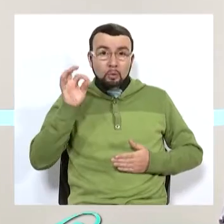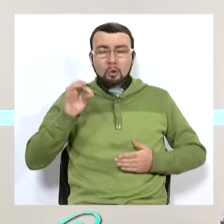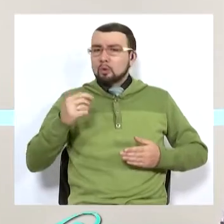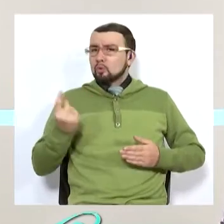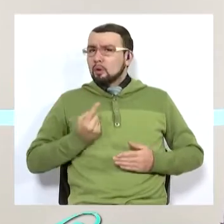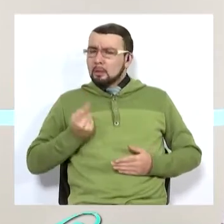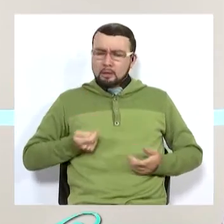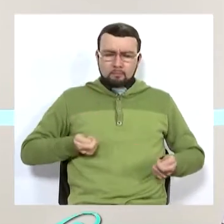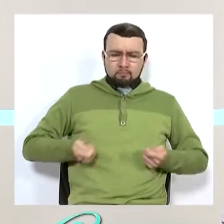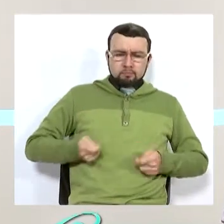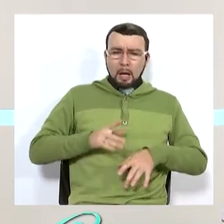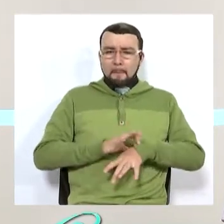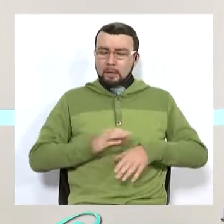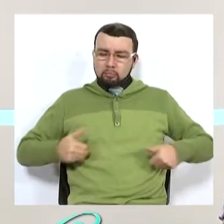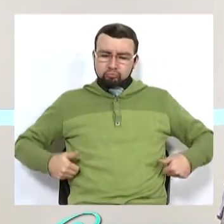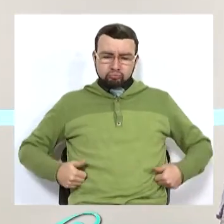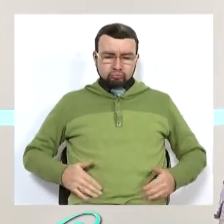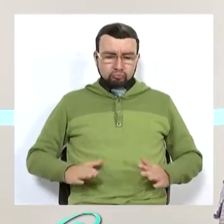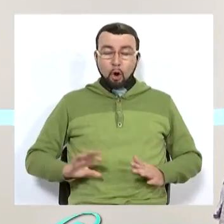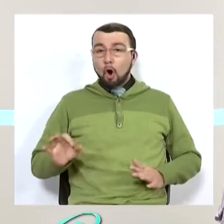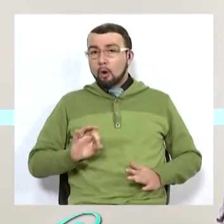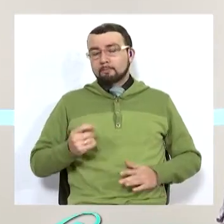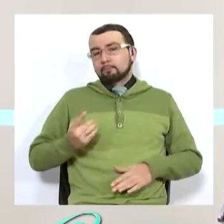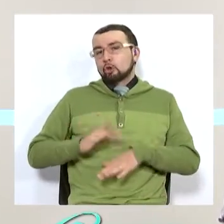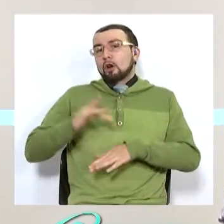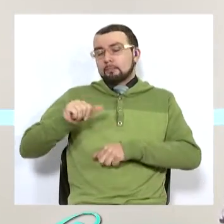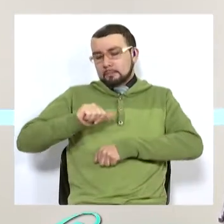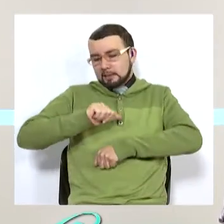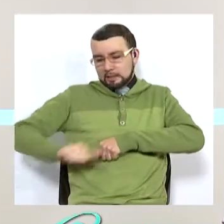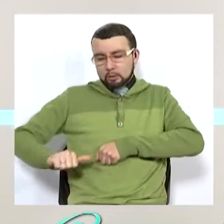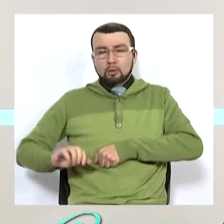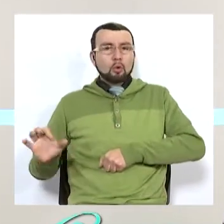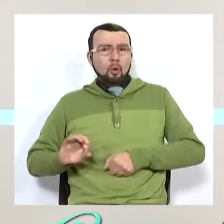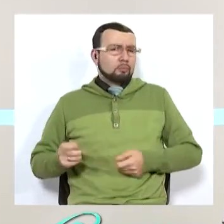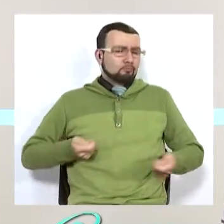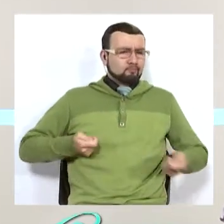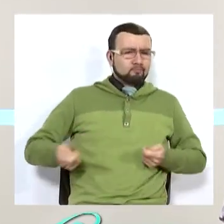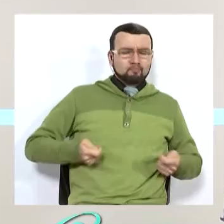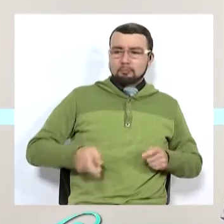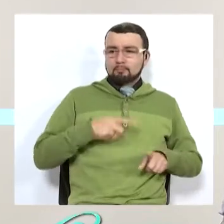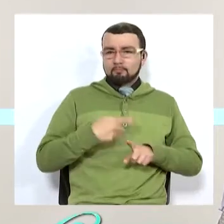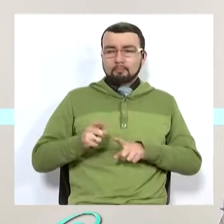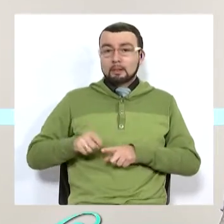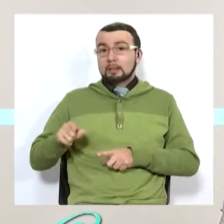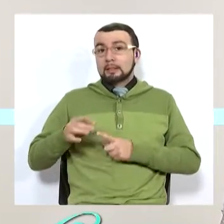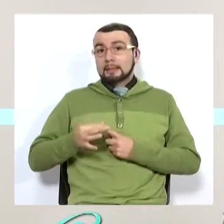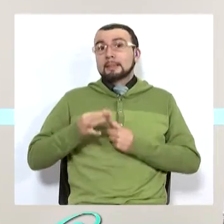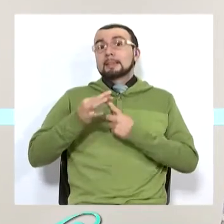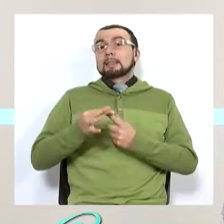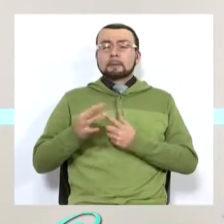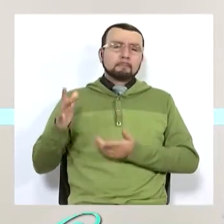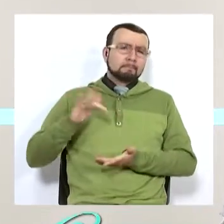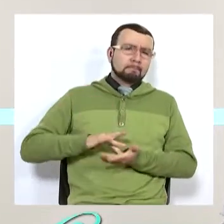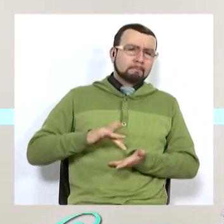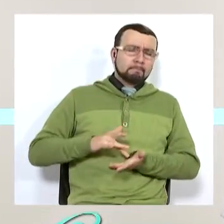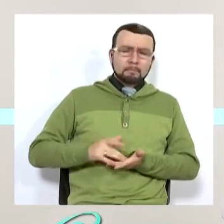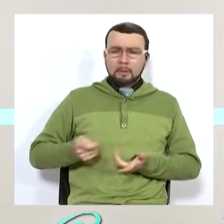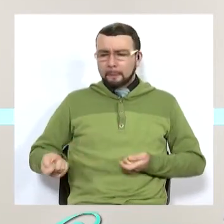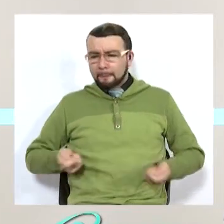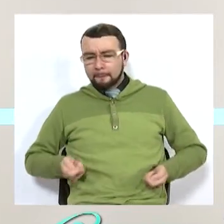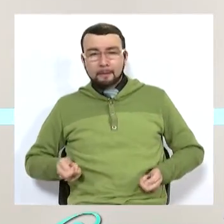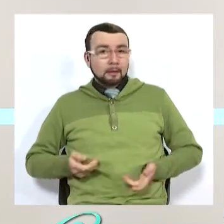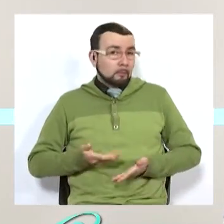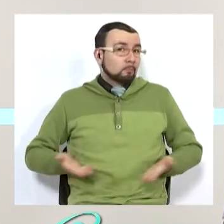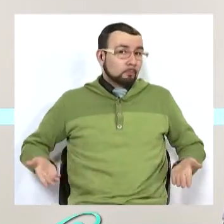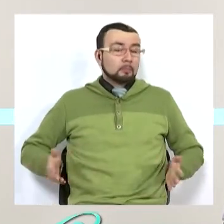simple manejo médico o hay que ir a cirugía o a otros procedimientos especiales como sería la